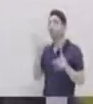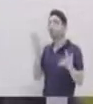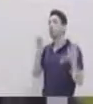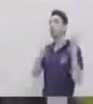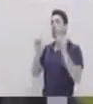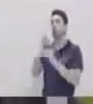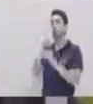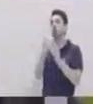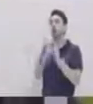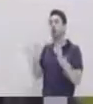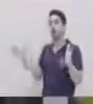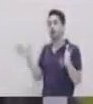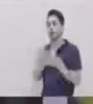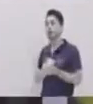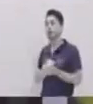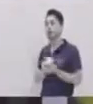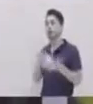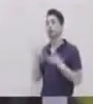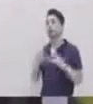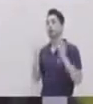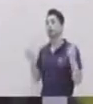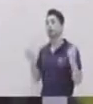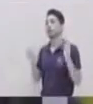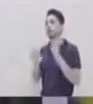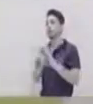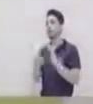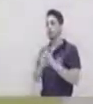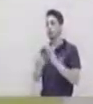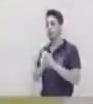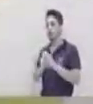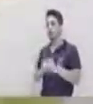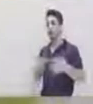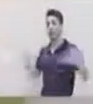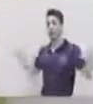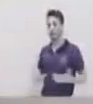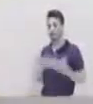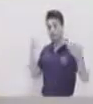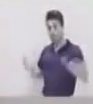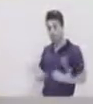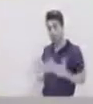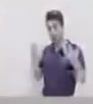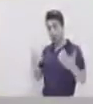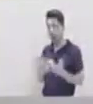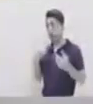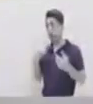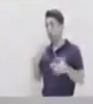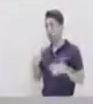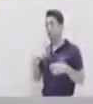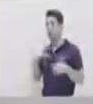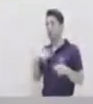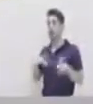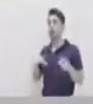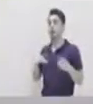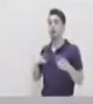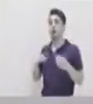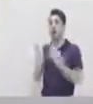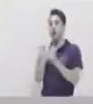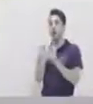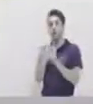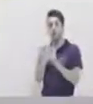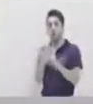que no nos va a importar el orden. Entonces, por ejemplo, al hacer una ensalada tenemos lechuga,